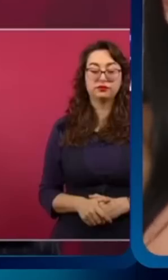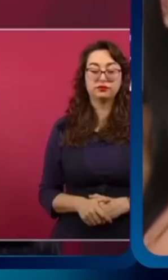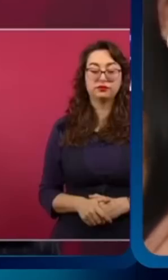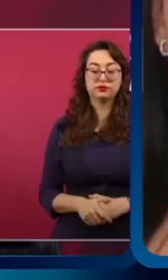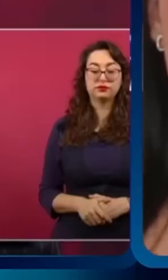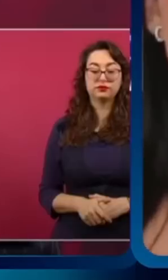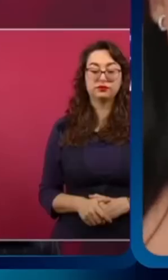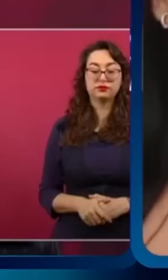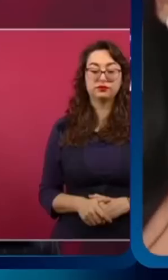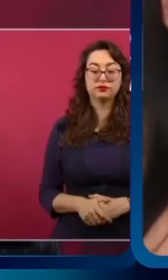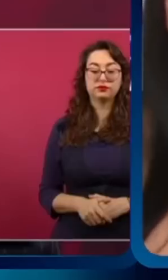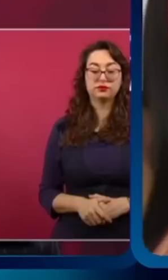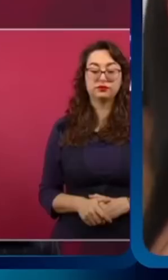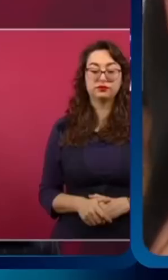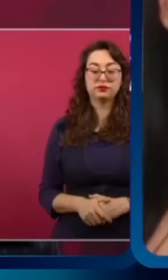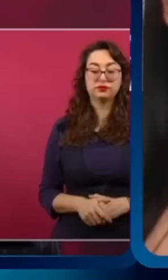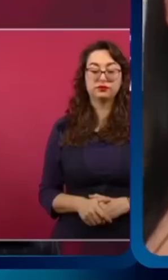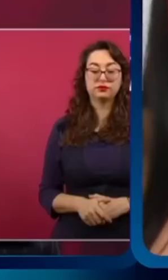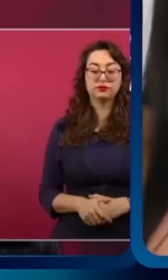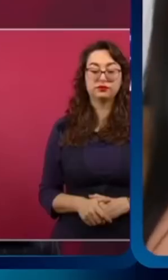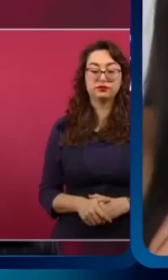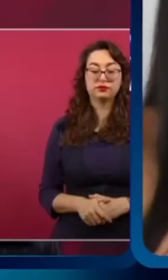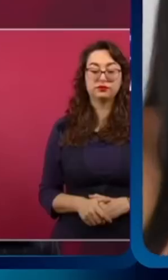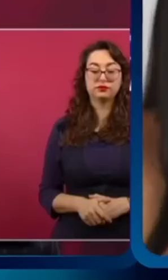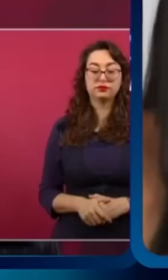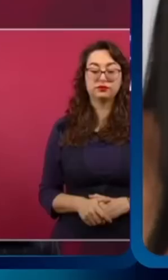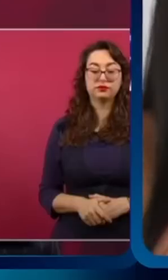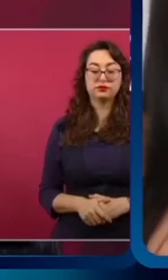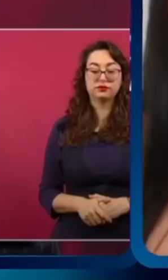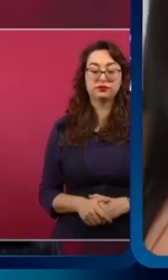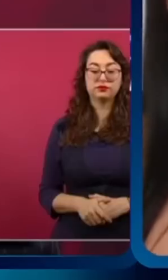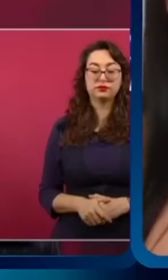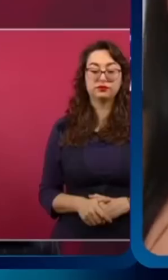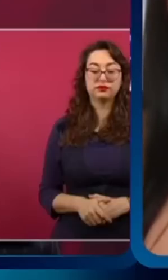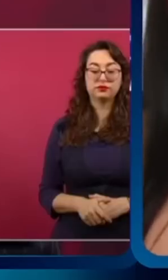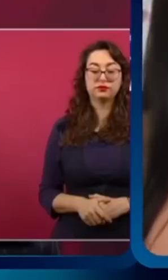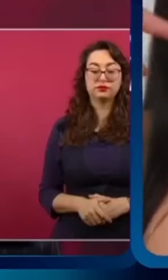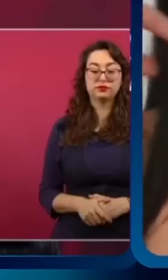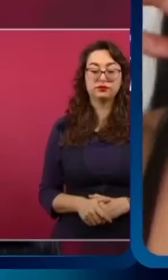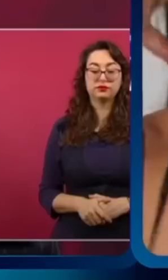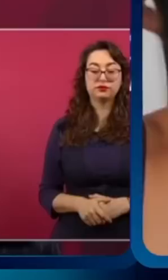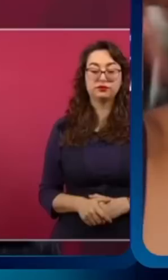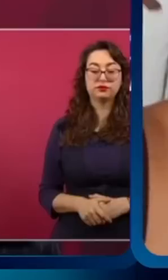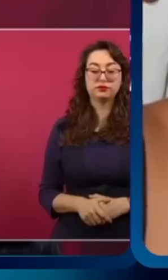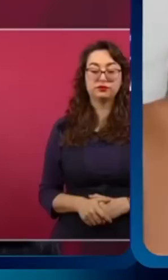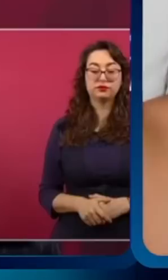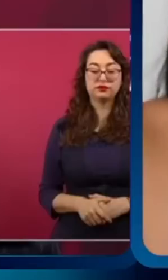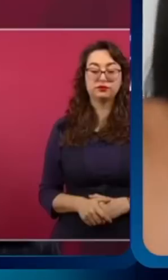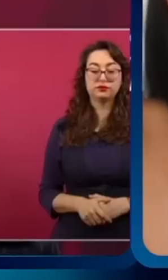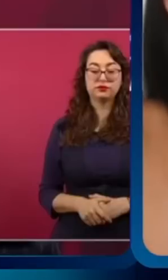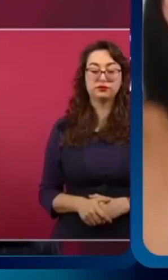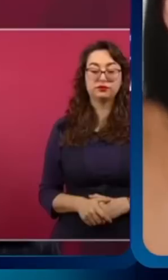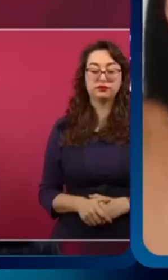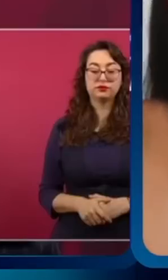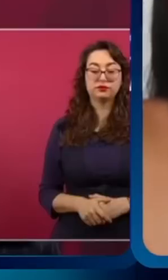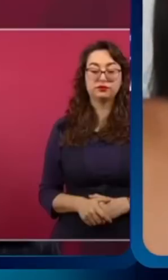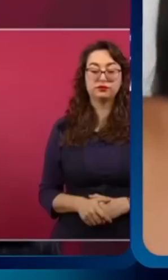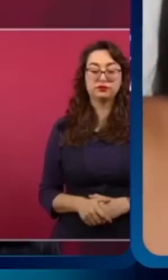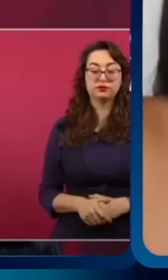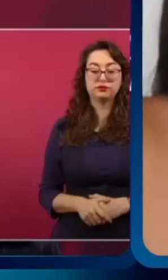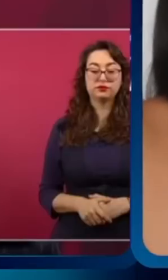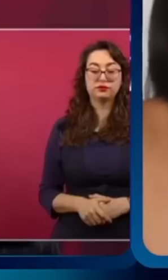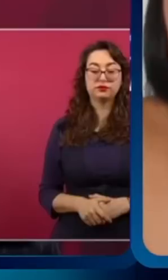para seguir intensificando las campañas, no estar como Estados Unidos, no llegar a ese punto y que entiendan